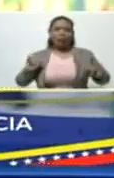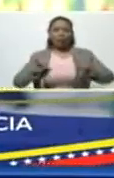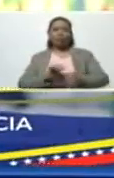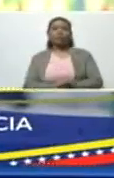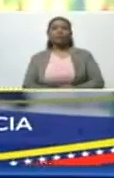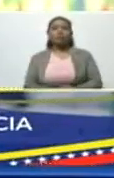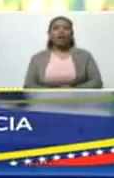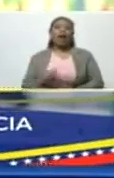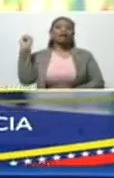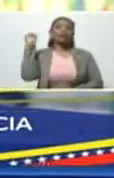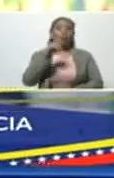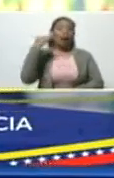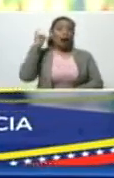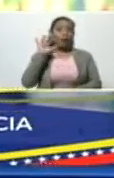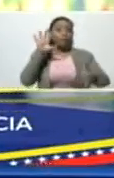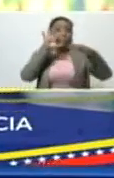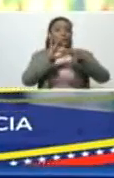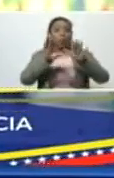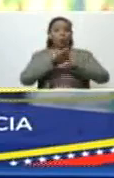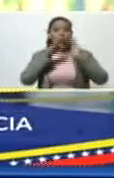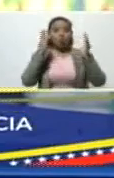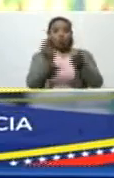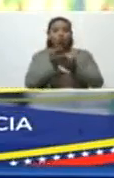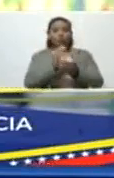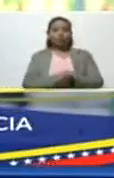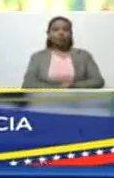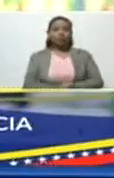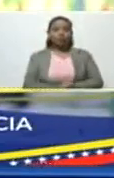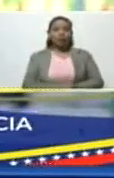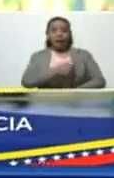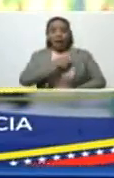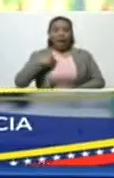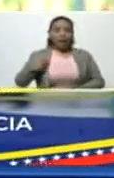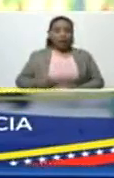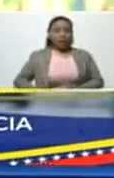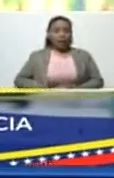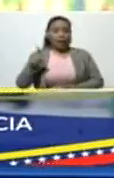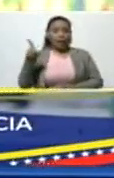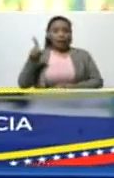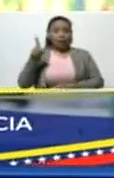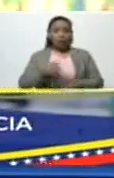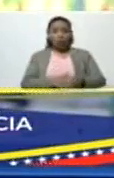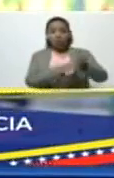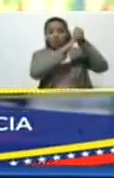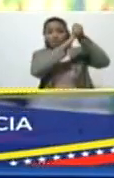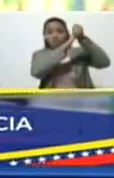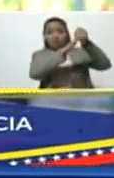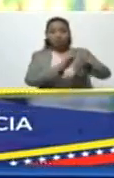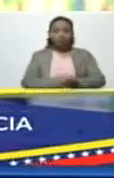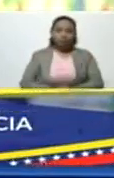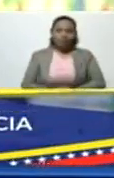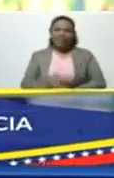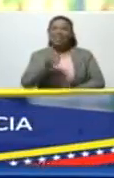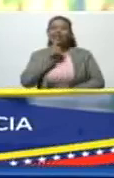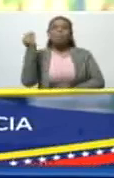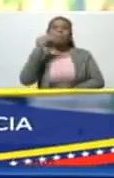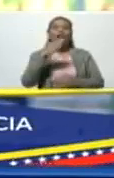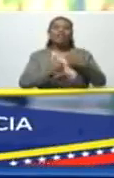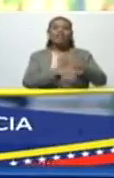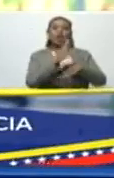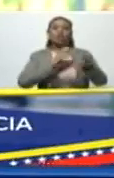Y también tenemos aliados en el mundo. En la China, quien va a la vanguardia. ¿Ah? ¿Quién más avanzado en